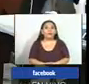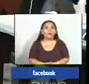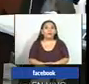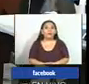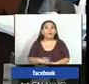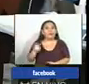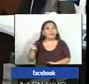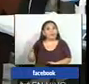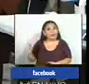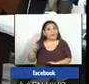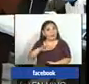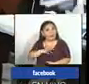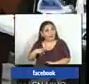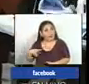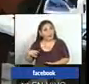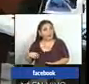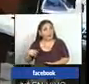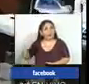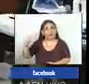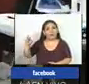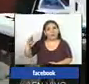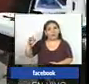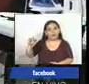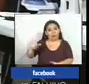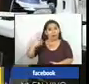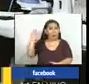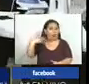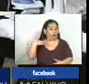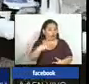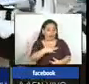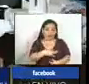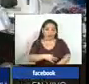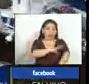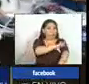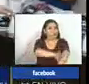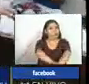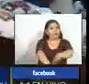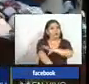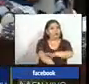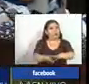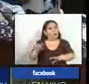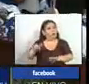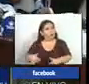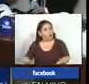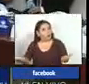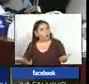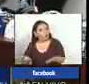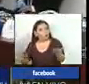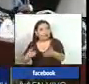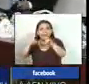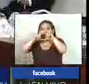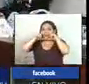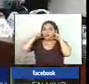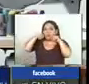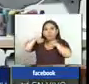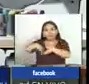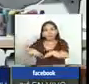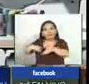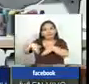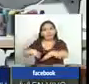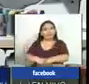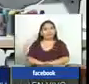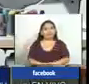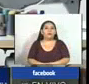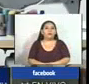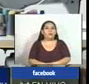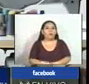Es así como la familia García pasó de la alta costura a la elaboración de estas mascarillas. Lo